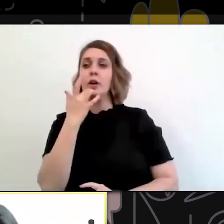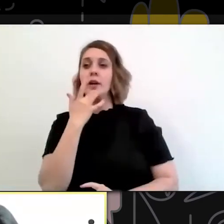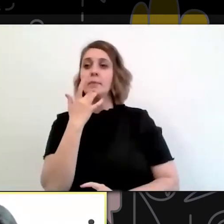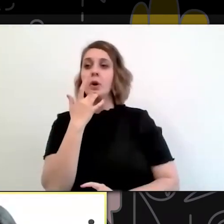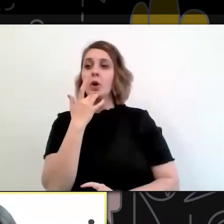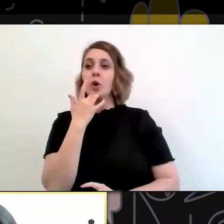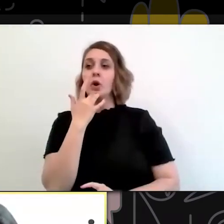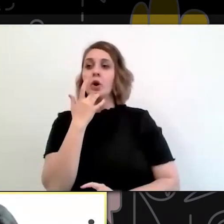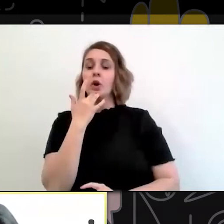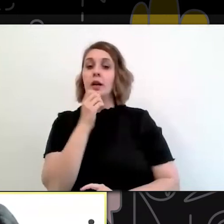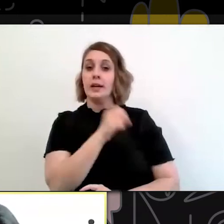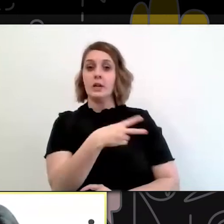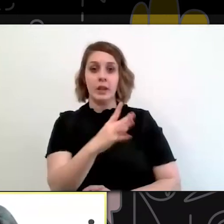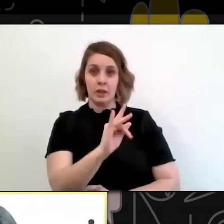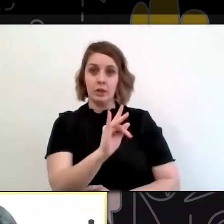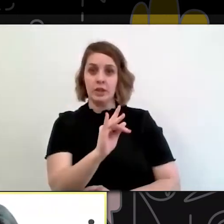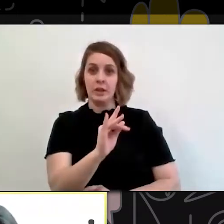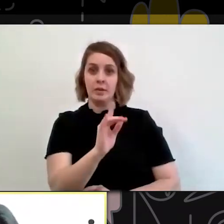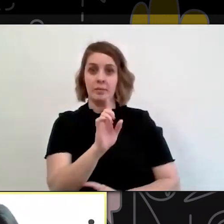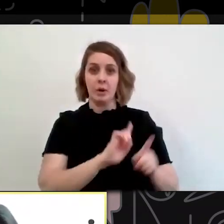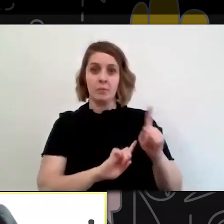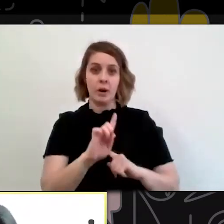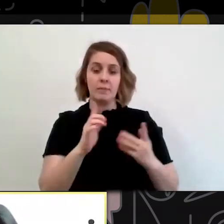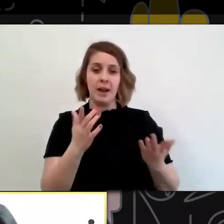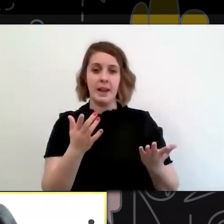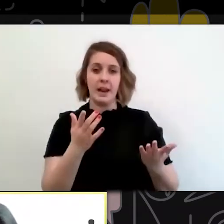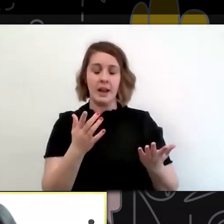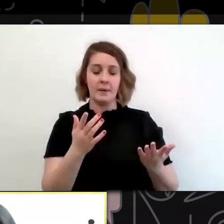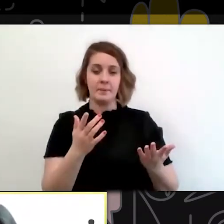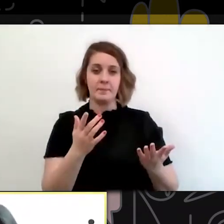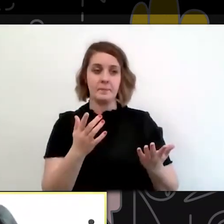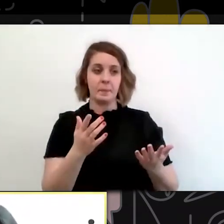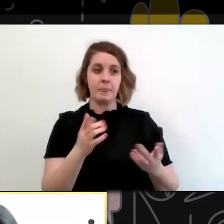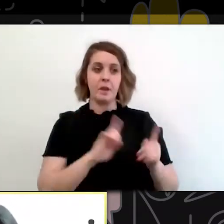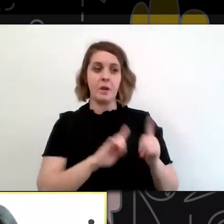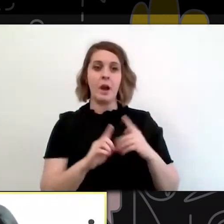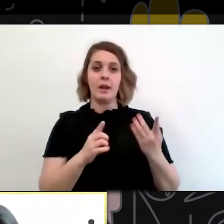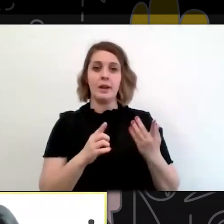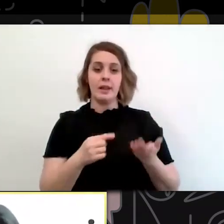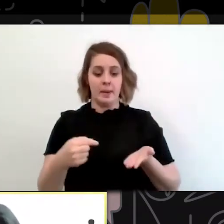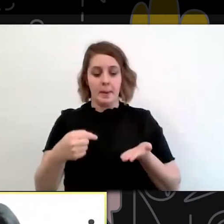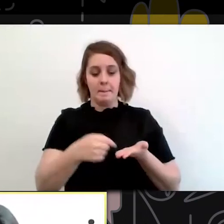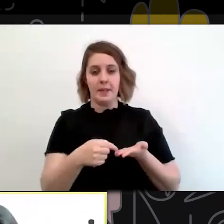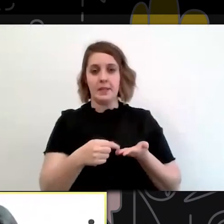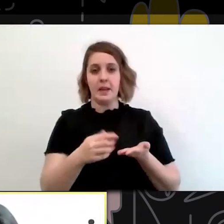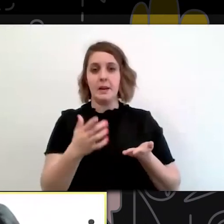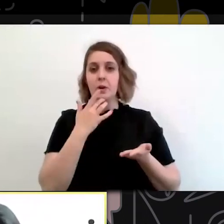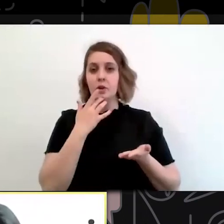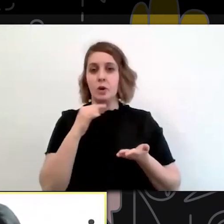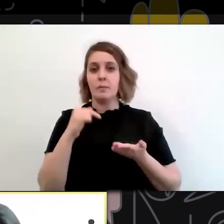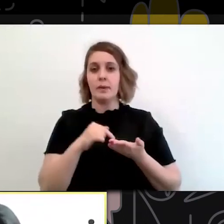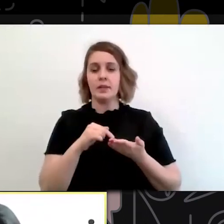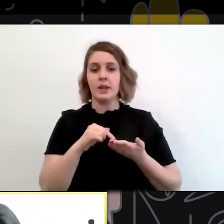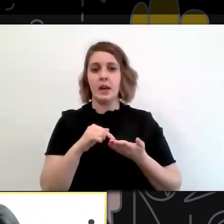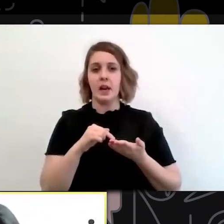El resultado sí que te lo daban, el problema era llegar a que te dieran ese resultado. Tenías que pincharte, bueno, yo he llegado a pincharme en torno a